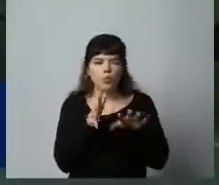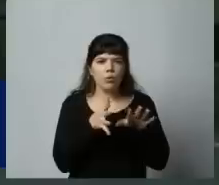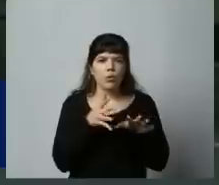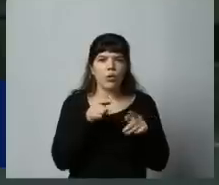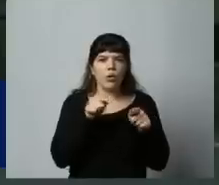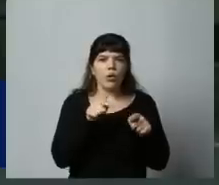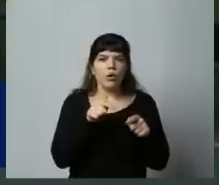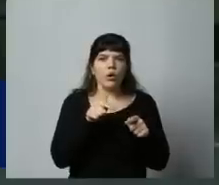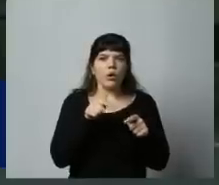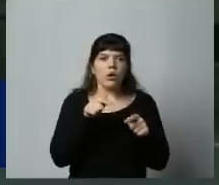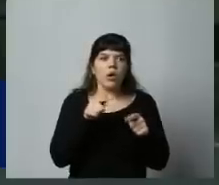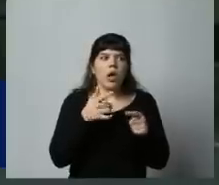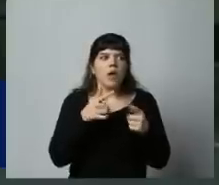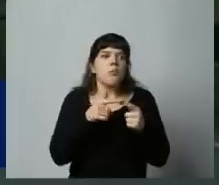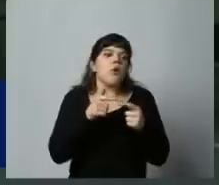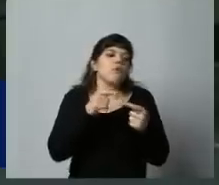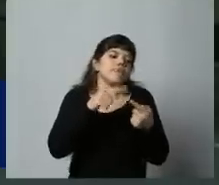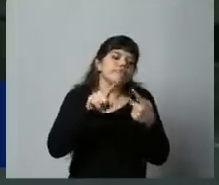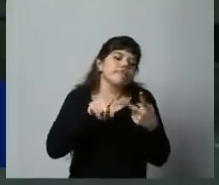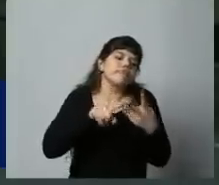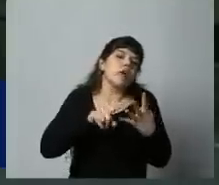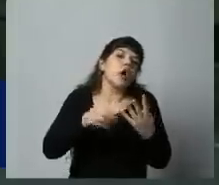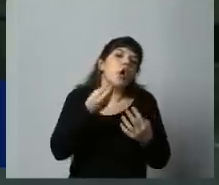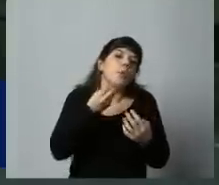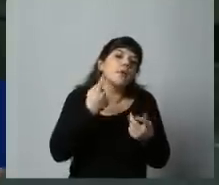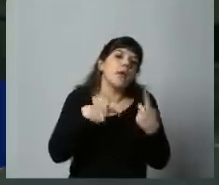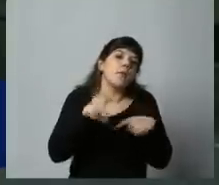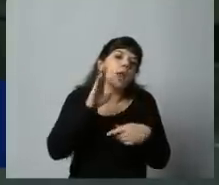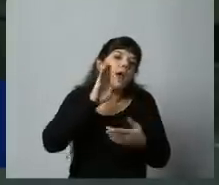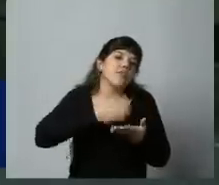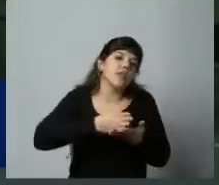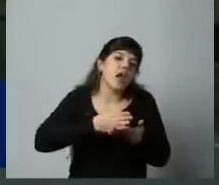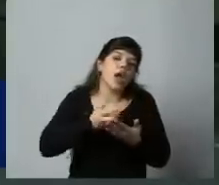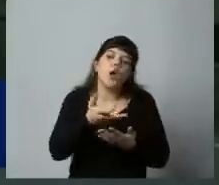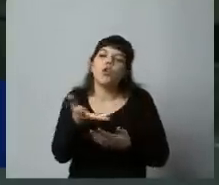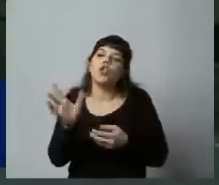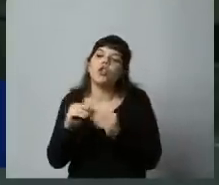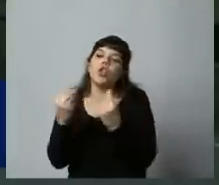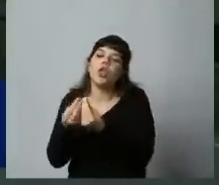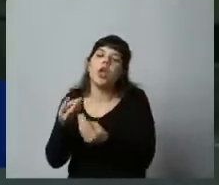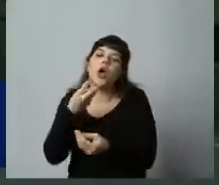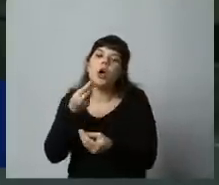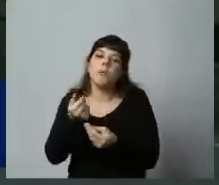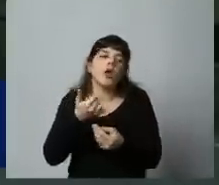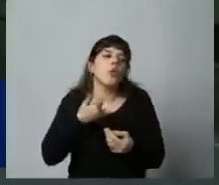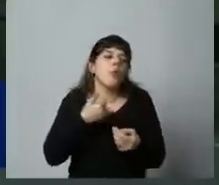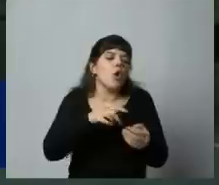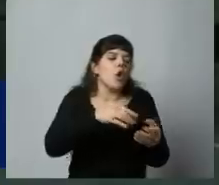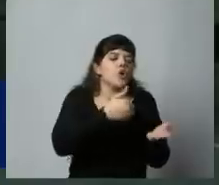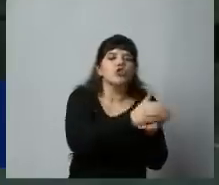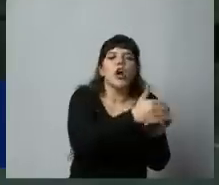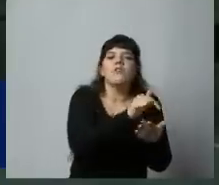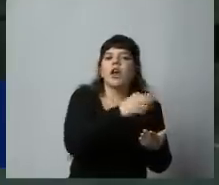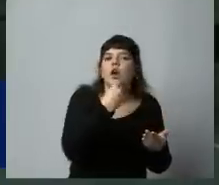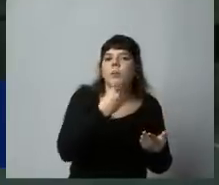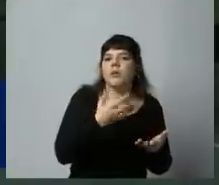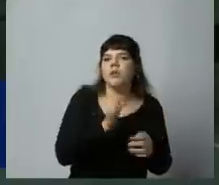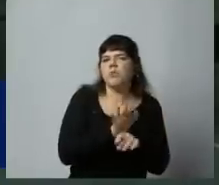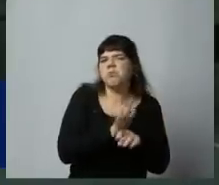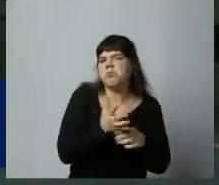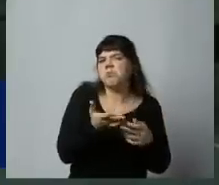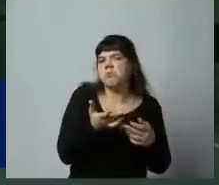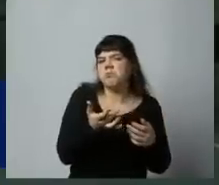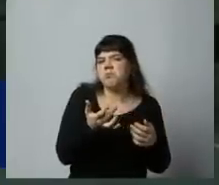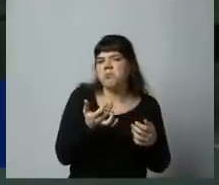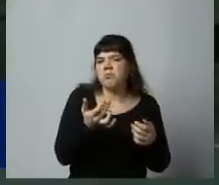bueno tantas comidas pero en realidad comieron tantos Y qué pasó con ese Sobrante como si hubiera una especie de de